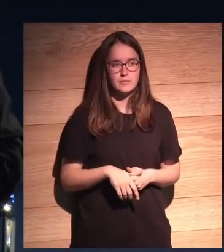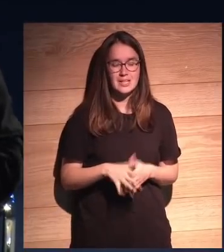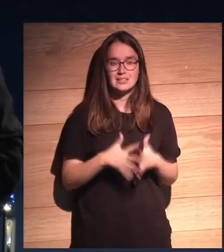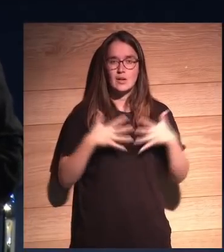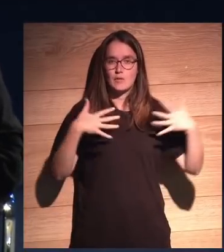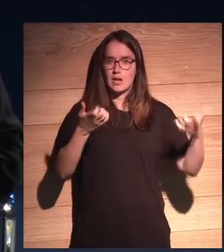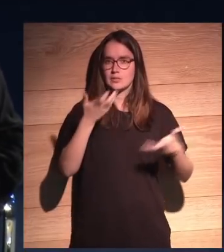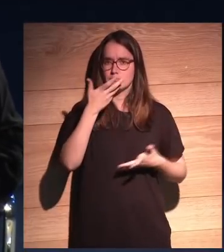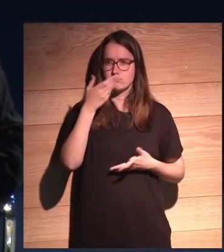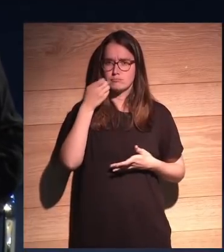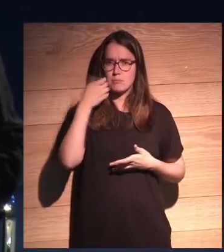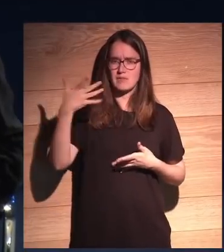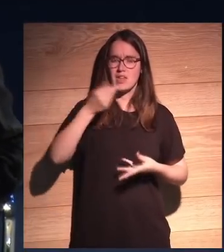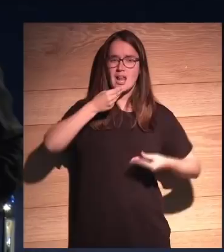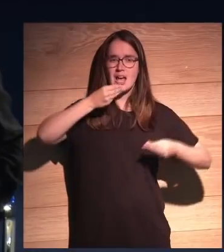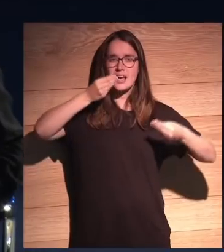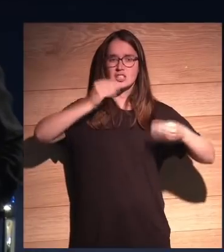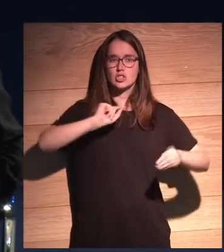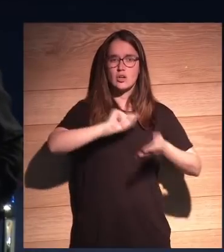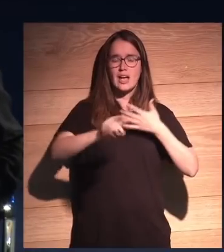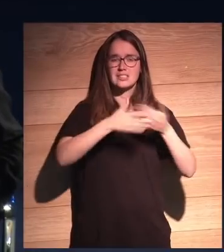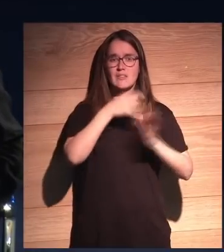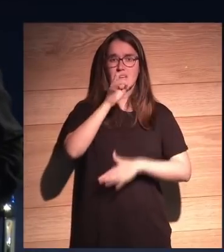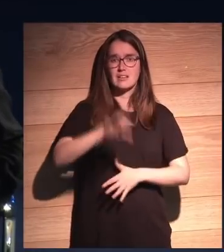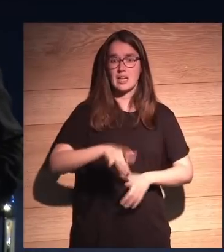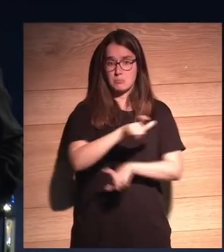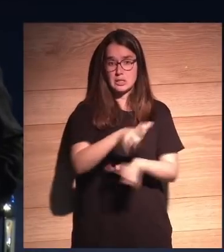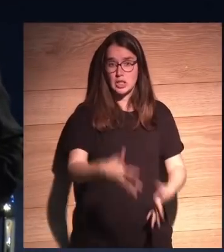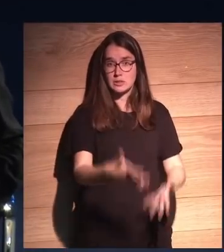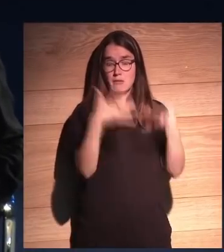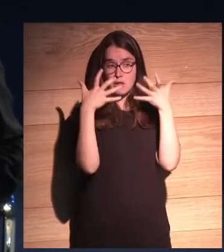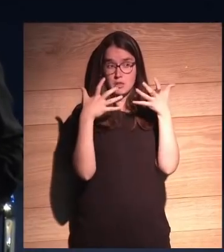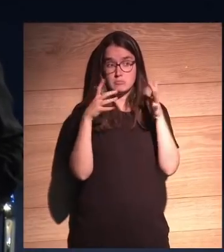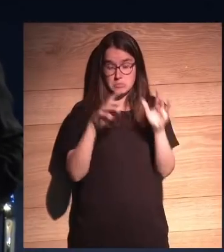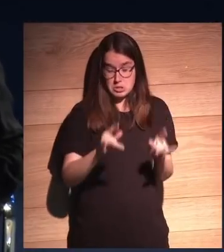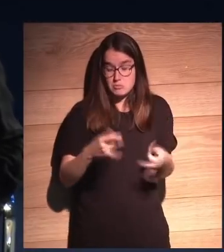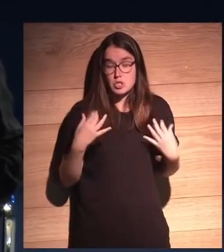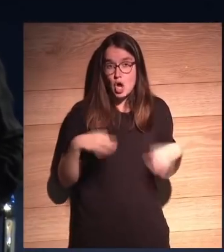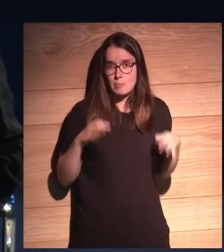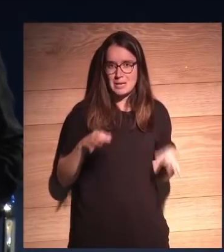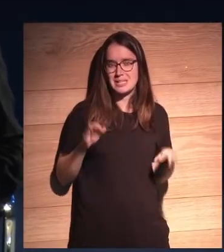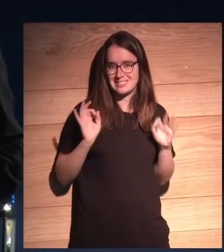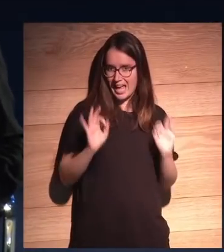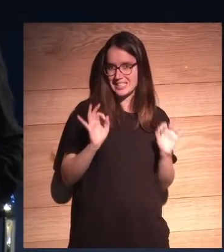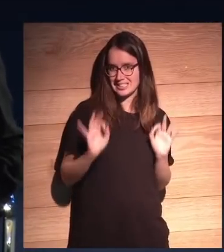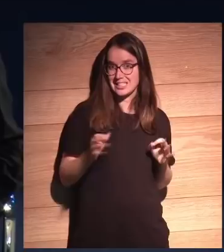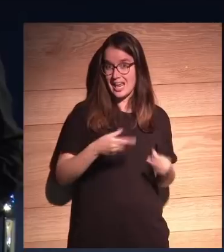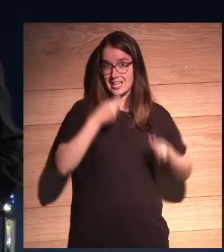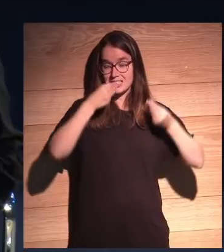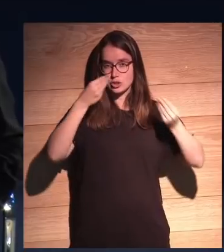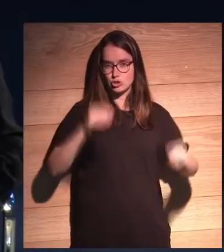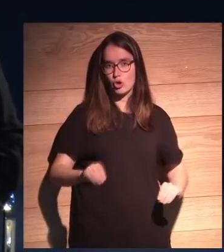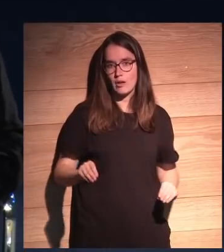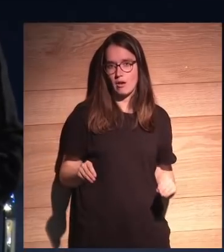Esta frase tan conocida de la historia la escriben los vencedores. Bueno, sí, normalmente la